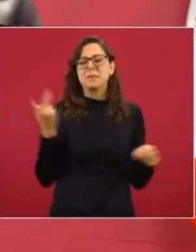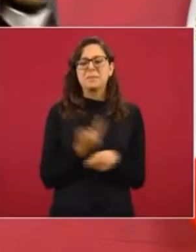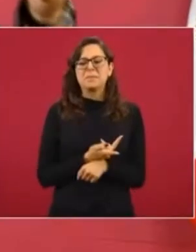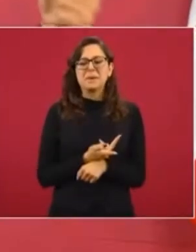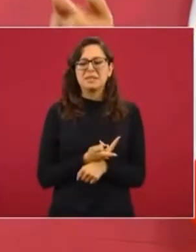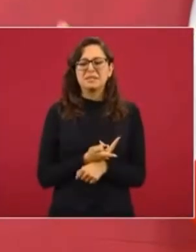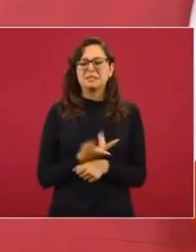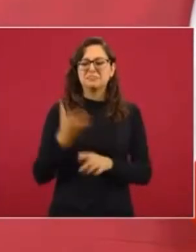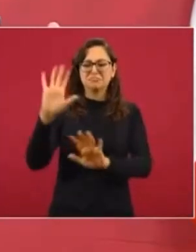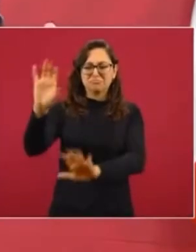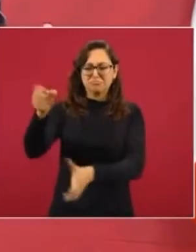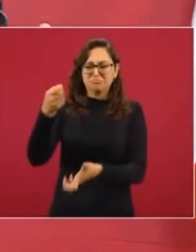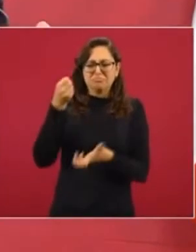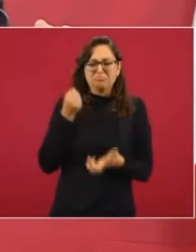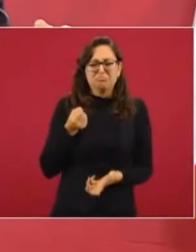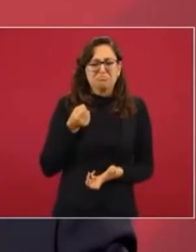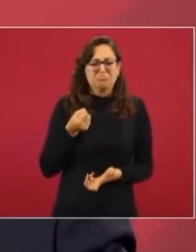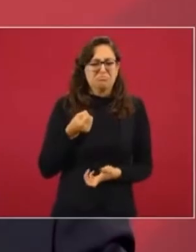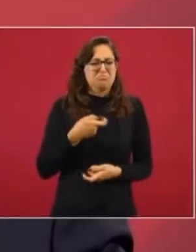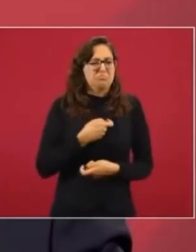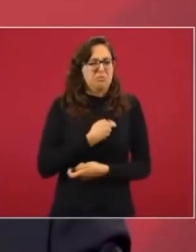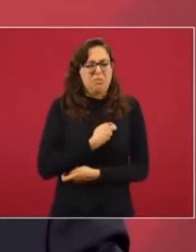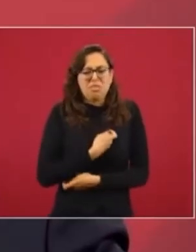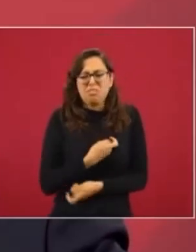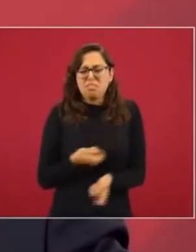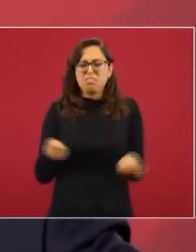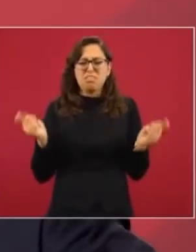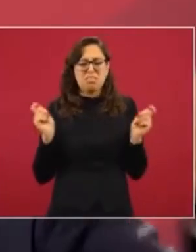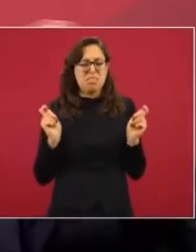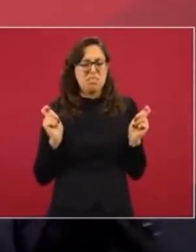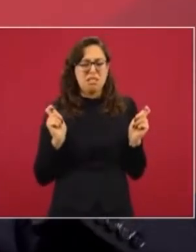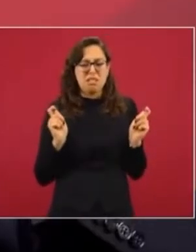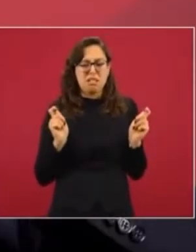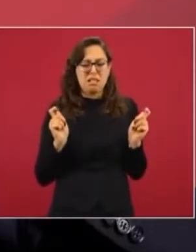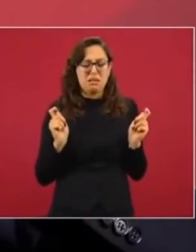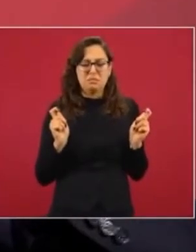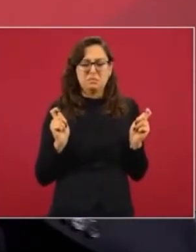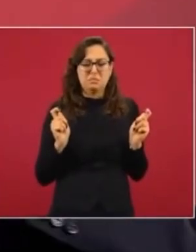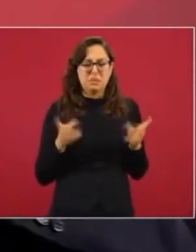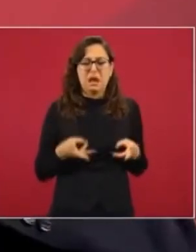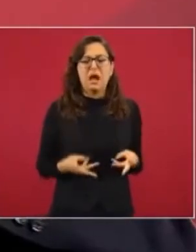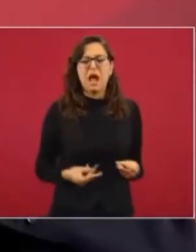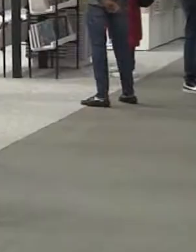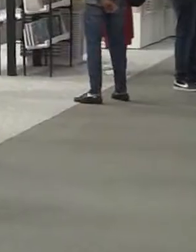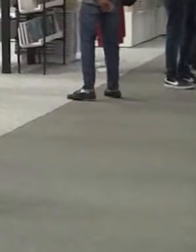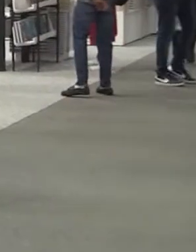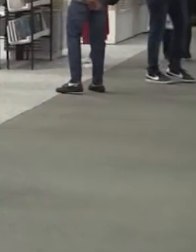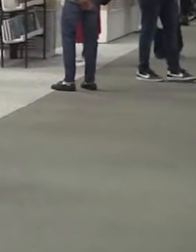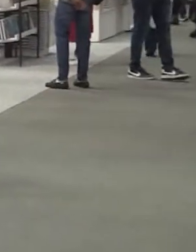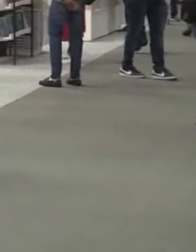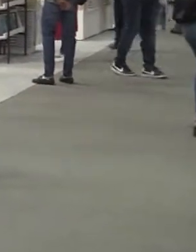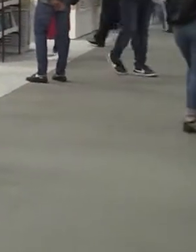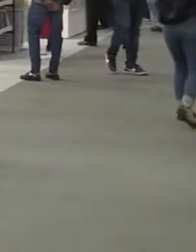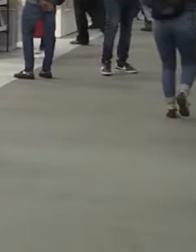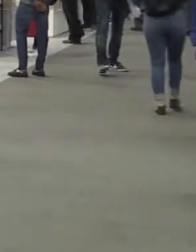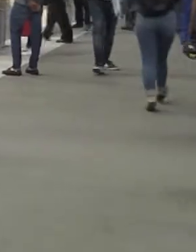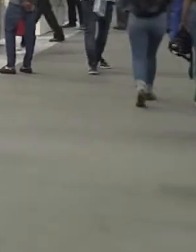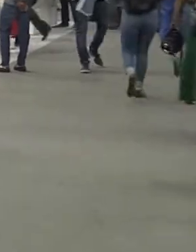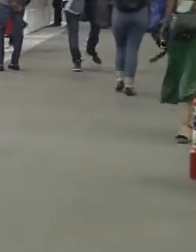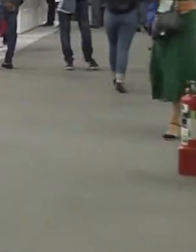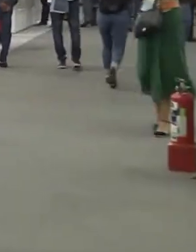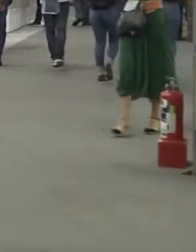El presidente de la República, Andrés Manuel López Obrador, declaró el pasado 13 de noviembre que las últimas ediciones de la FIL habían